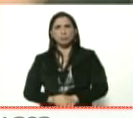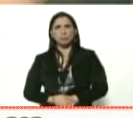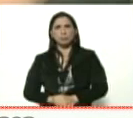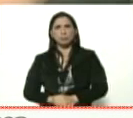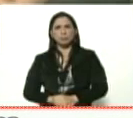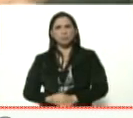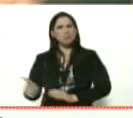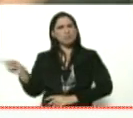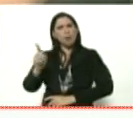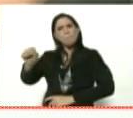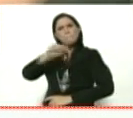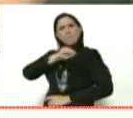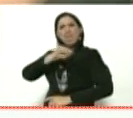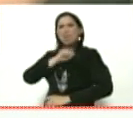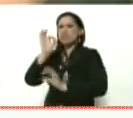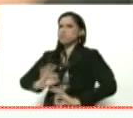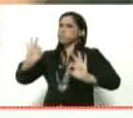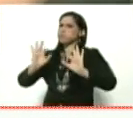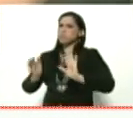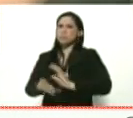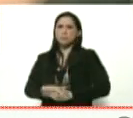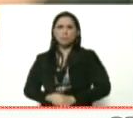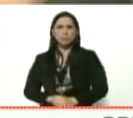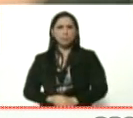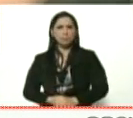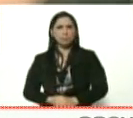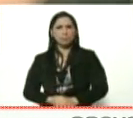Que no les tengamos miedo.